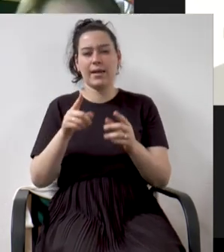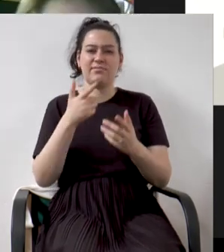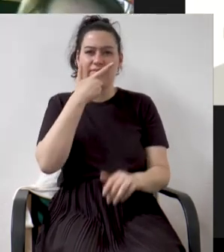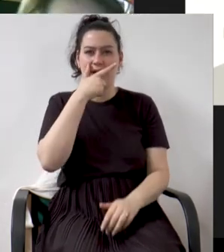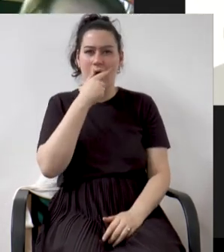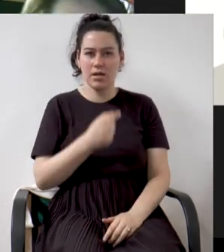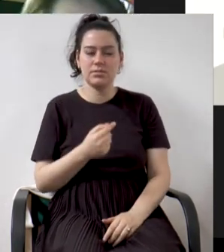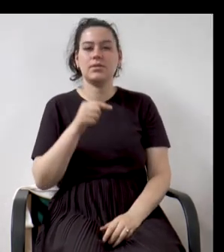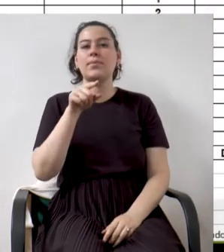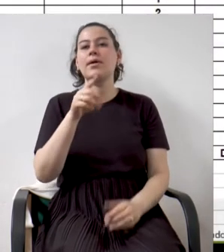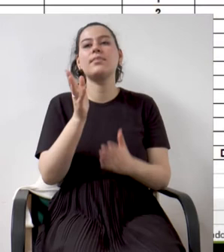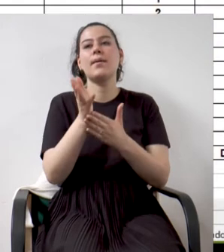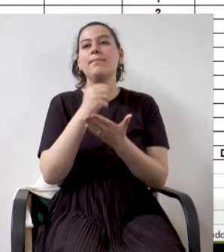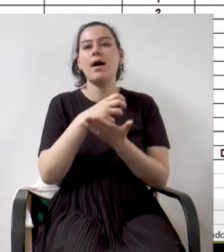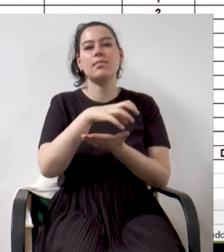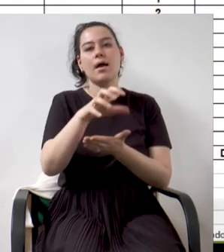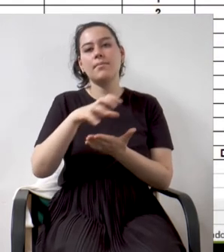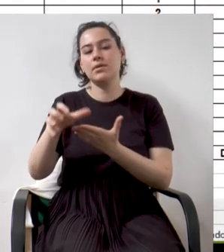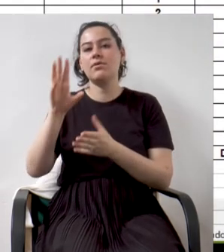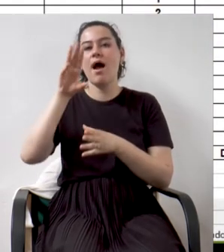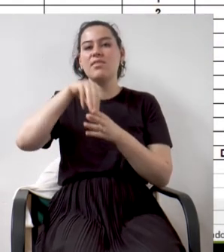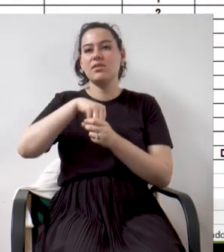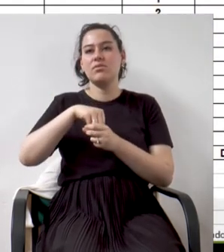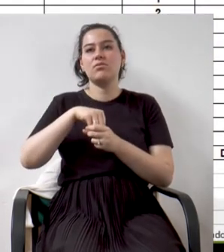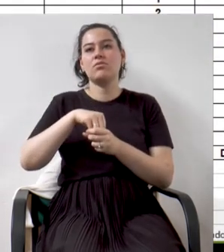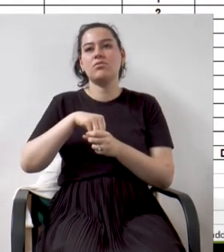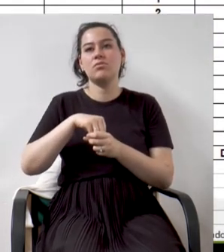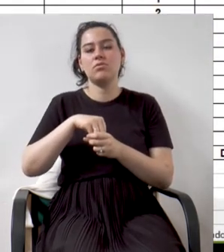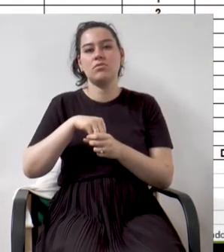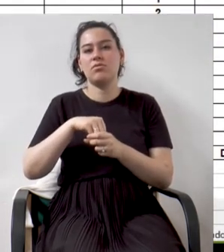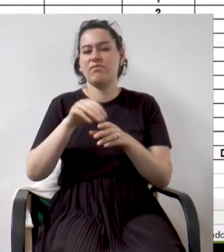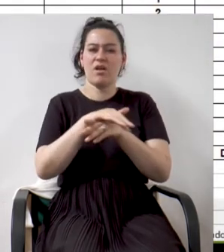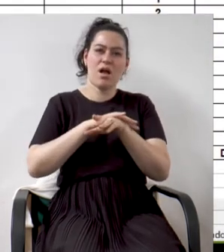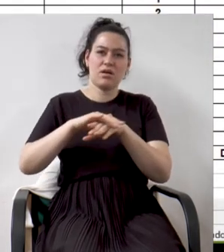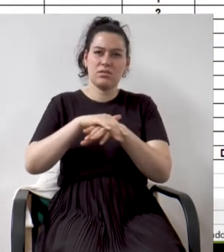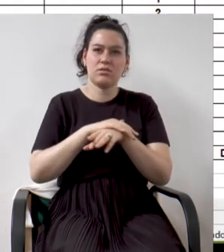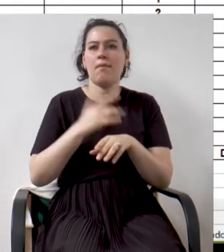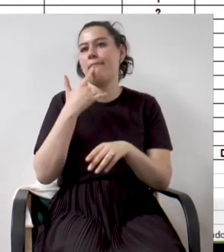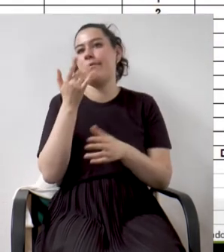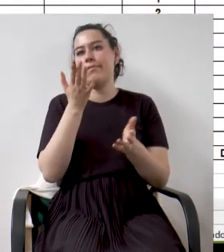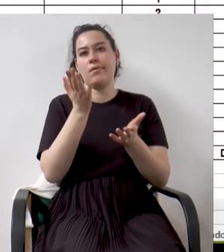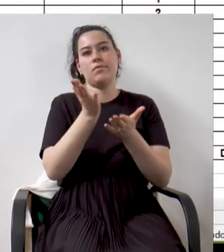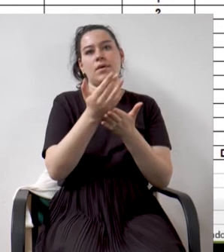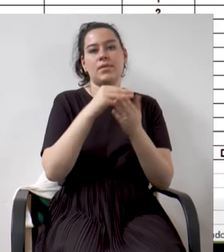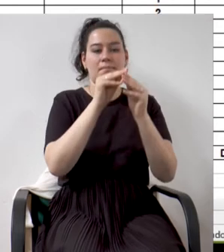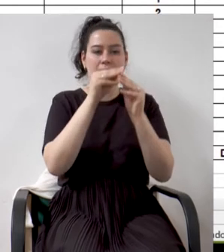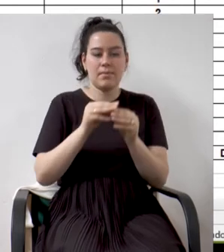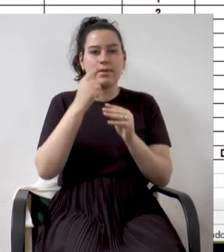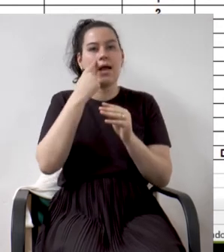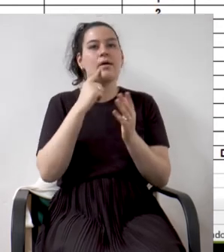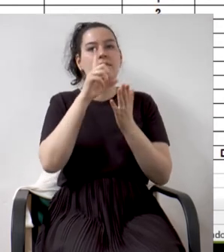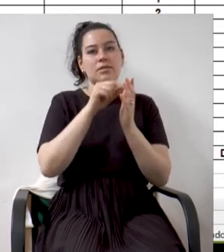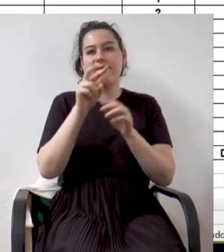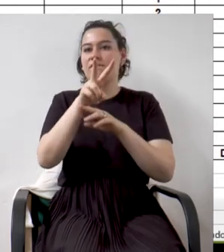la historia, porque son departamentos, dentro de todo, lo suficientemente básicos. Ahí tienen el departamento de matemática y estadística, el de